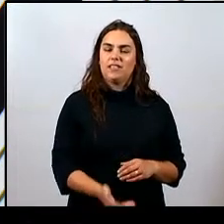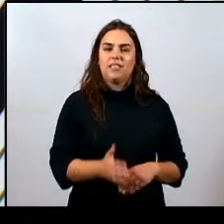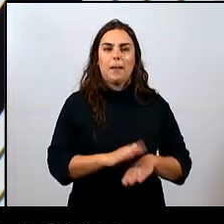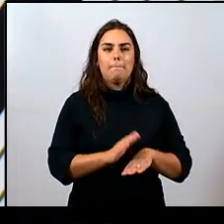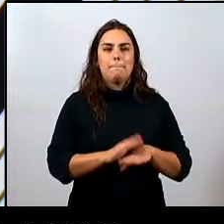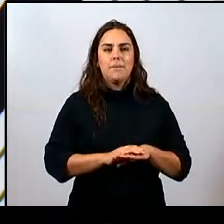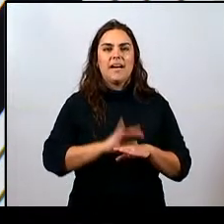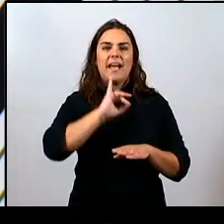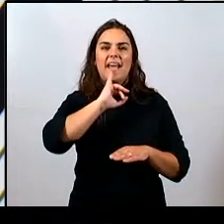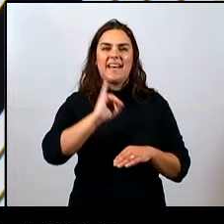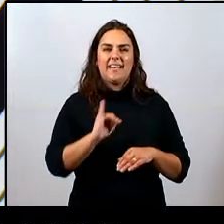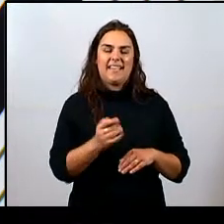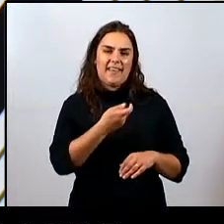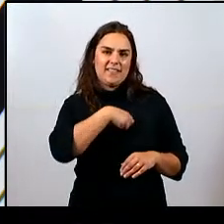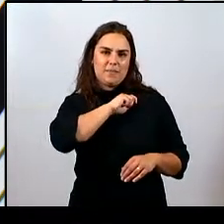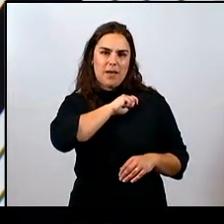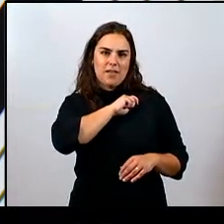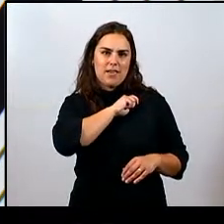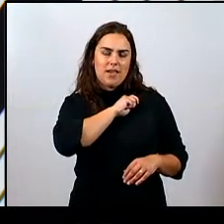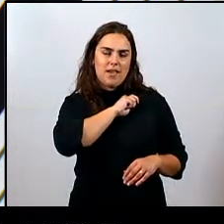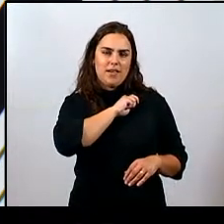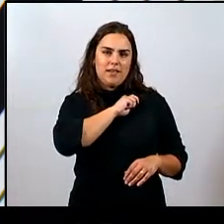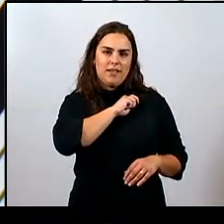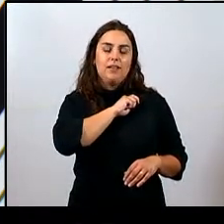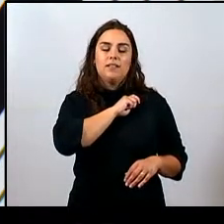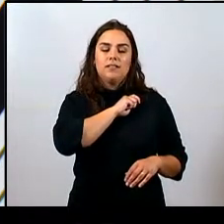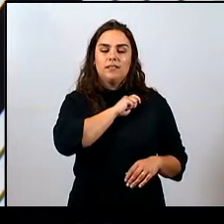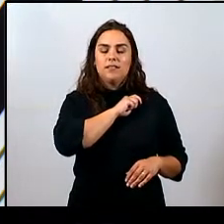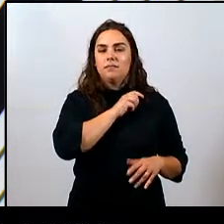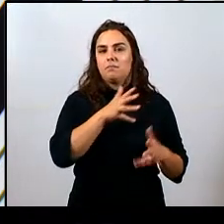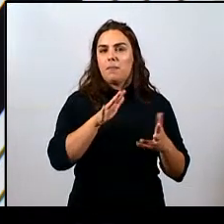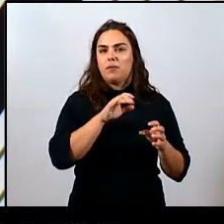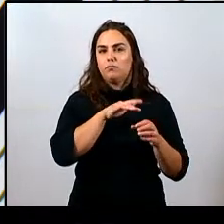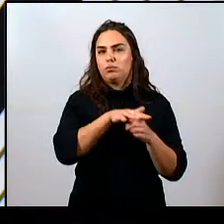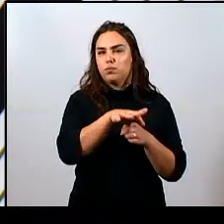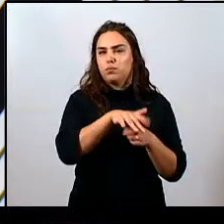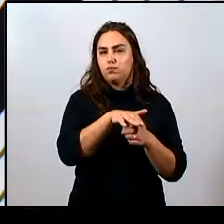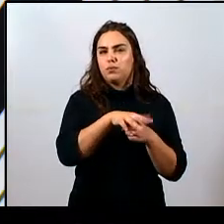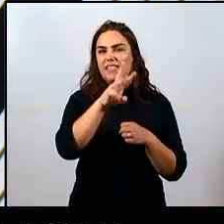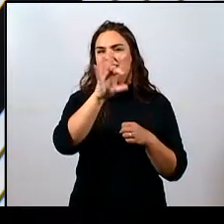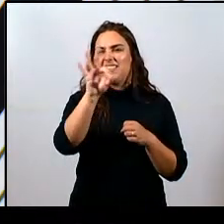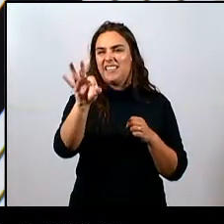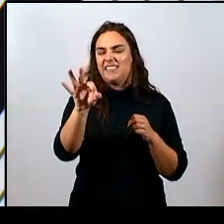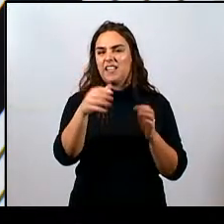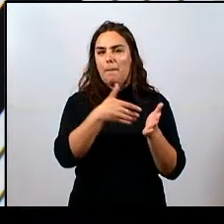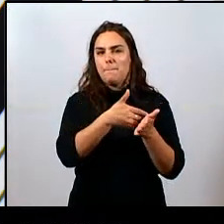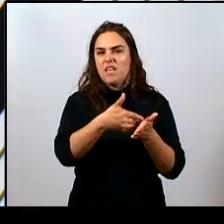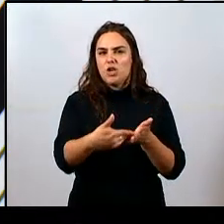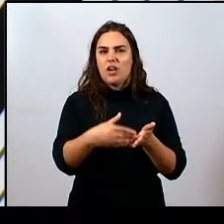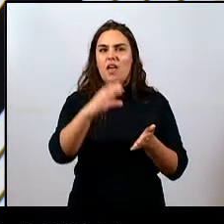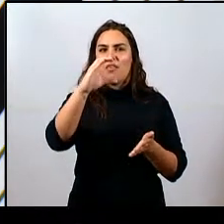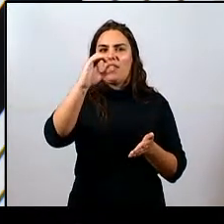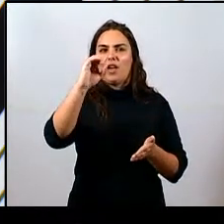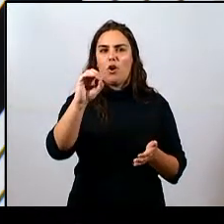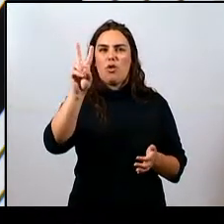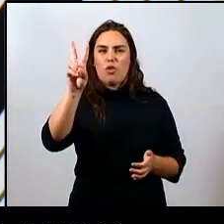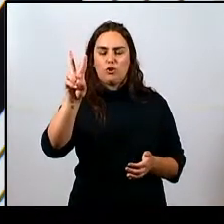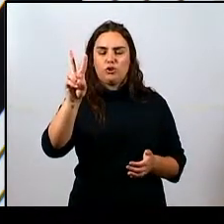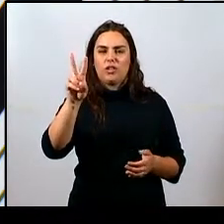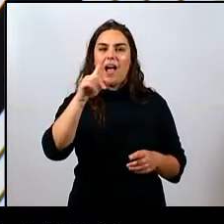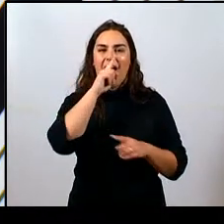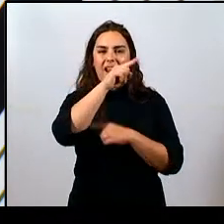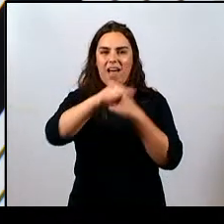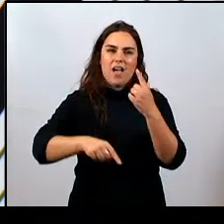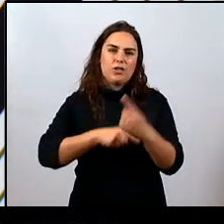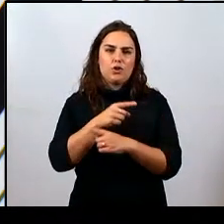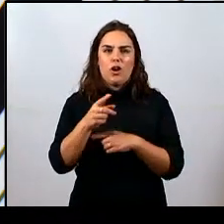energético de España. Evita la emisión de alrededor de 30 millones de toneladas de CO2 al año y también